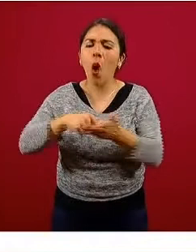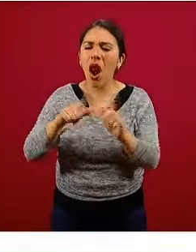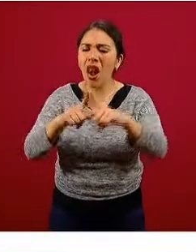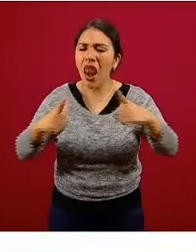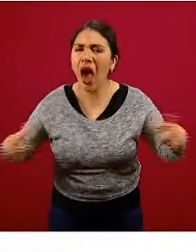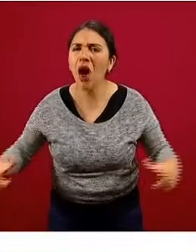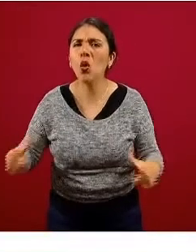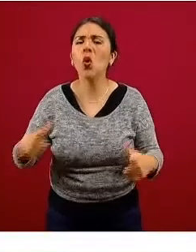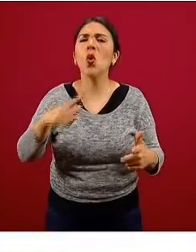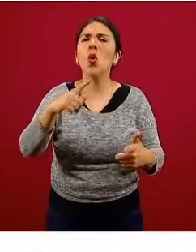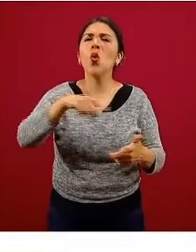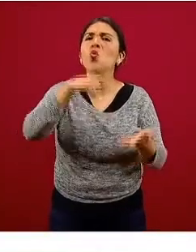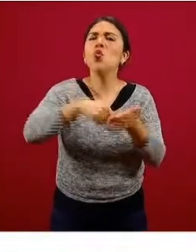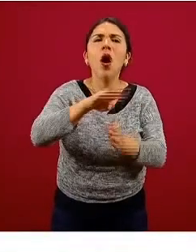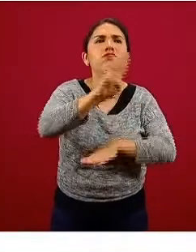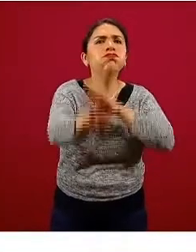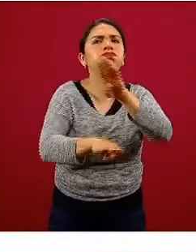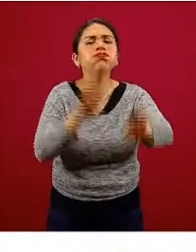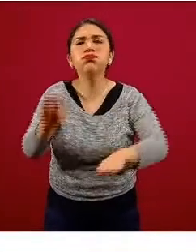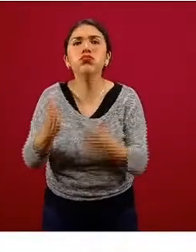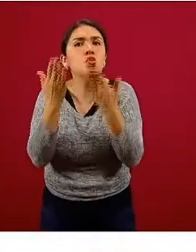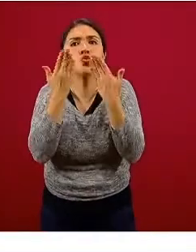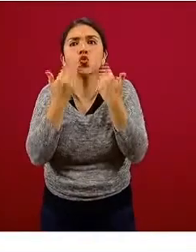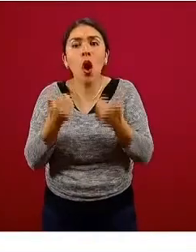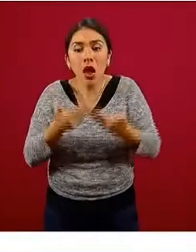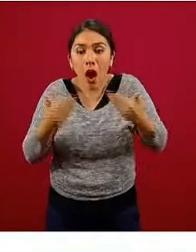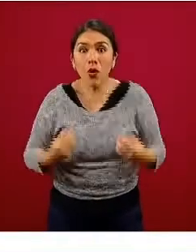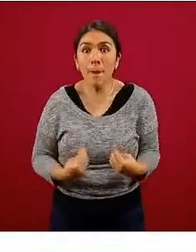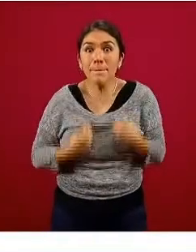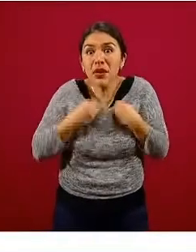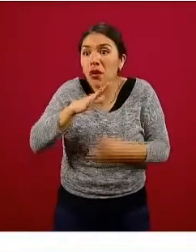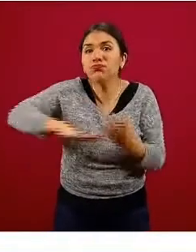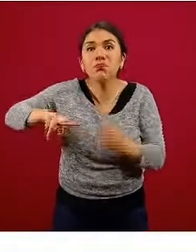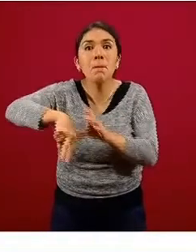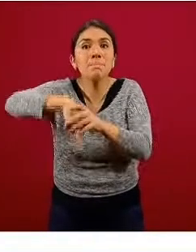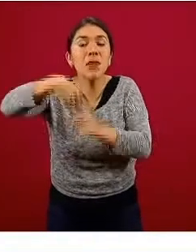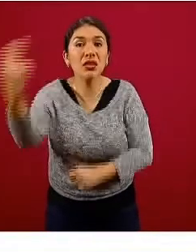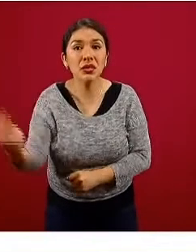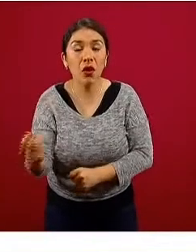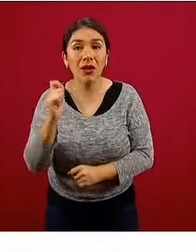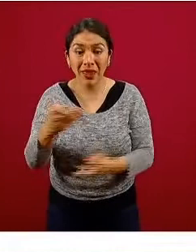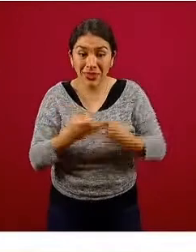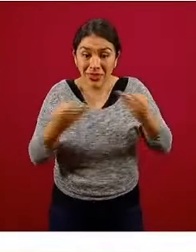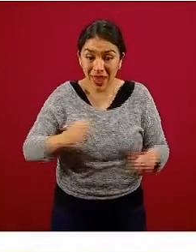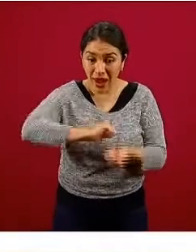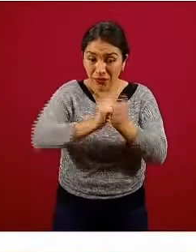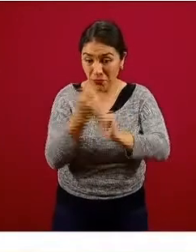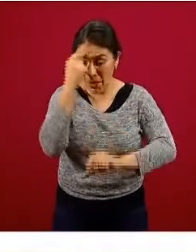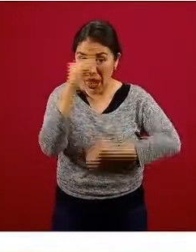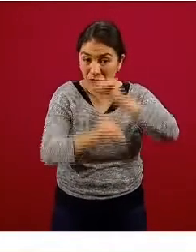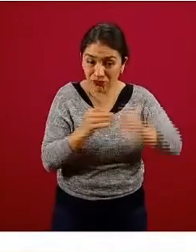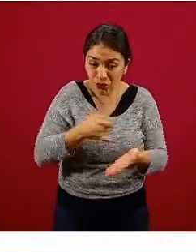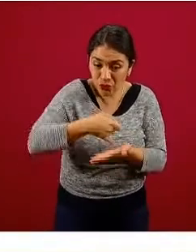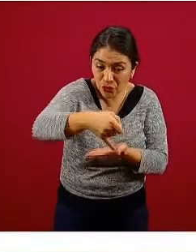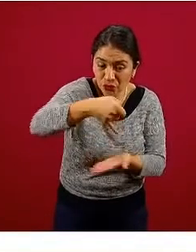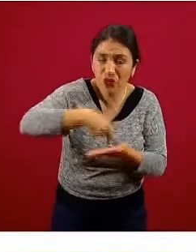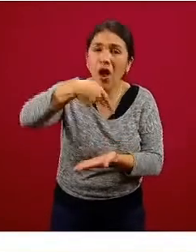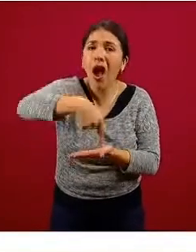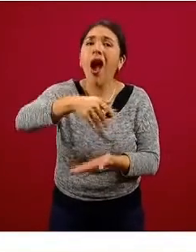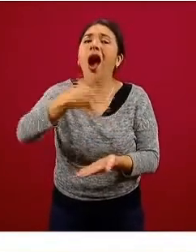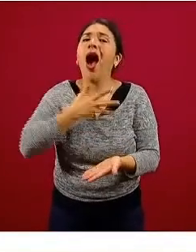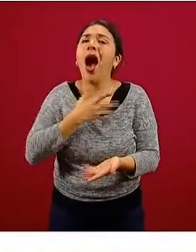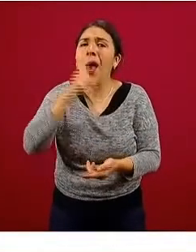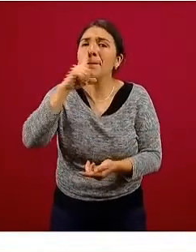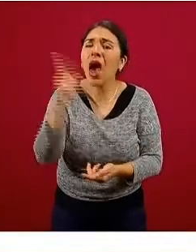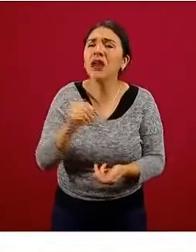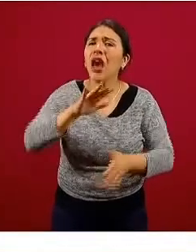costas y zonas muertas donde no hay ya especies. La conversión de la tierra para la agricultura está propiciando la